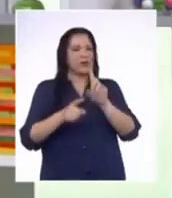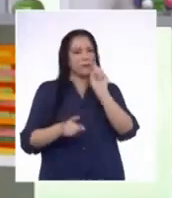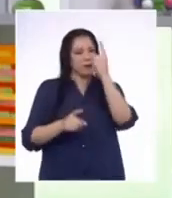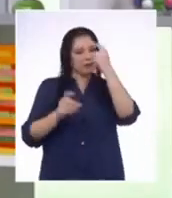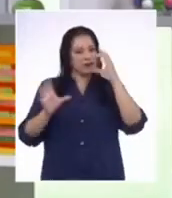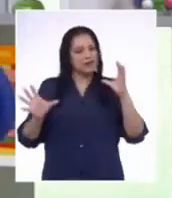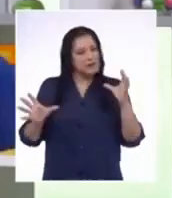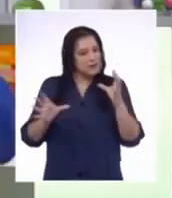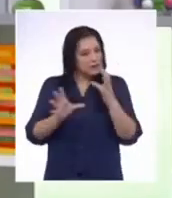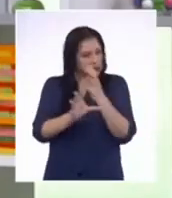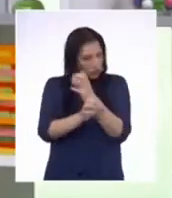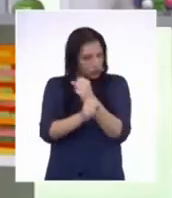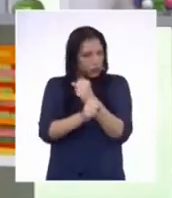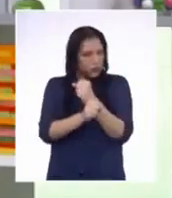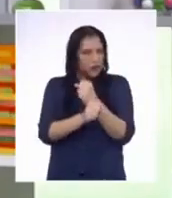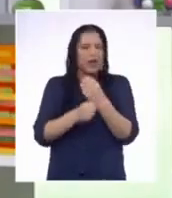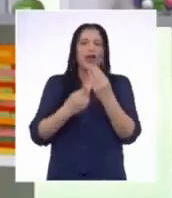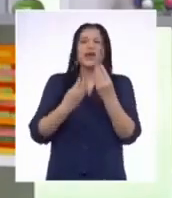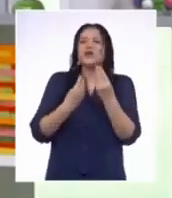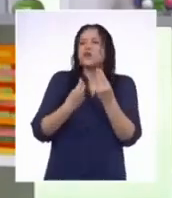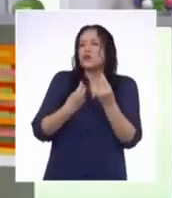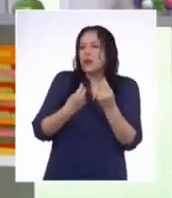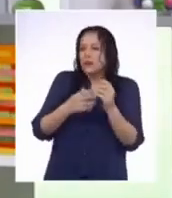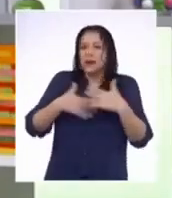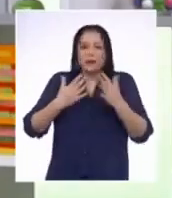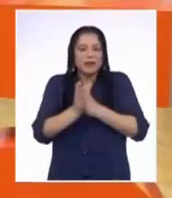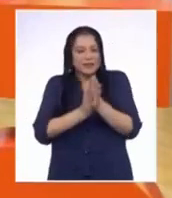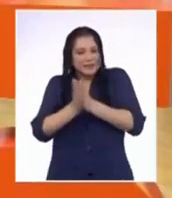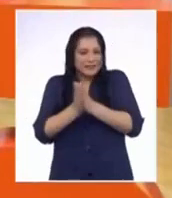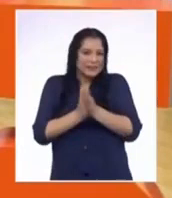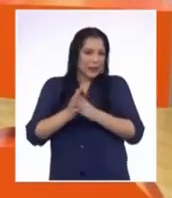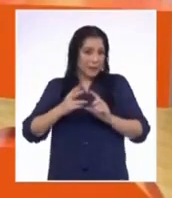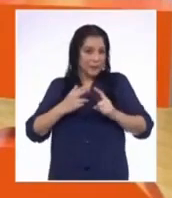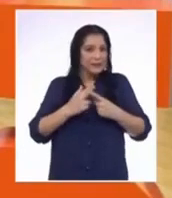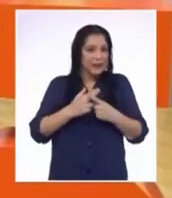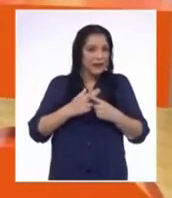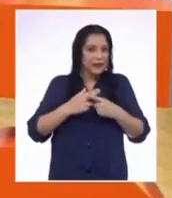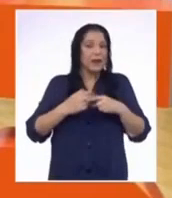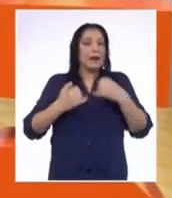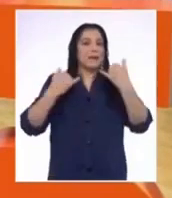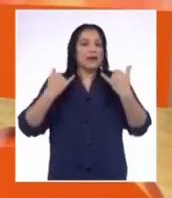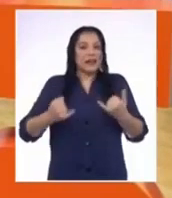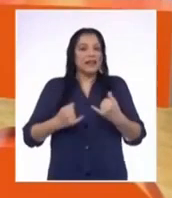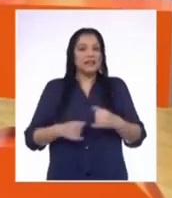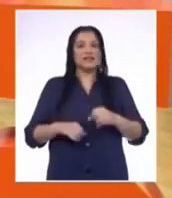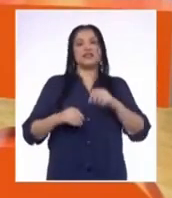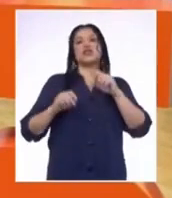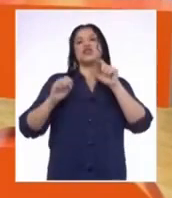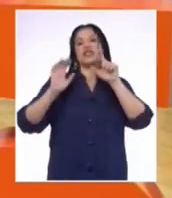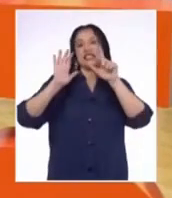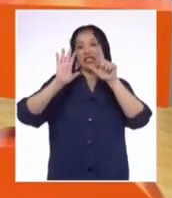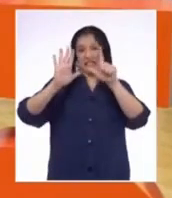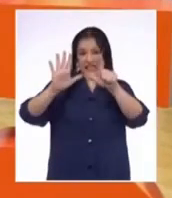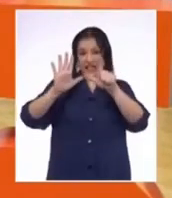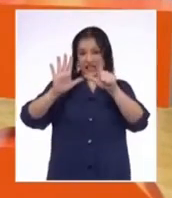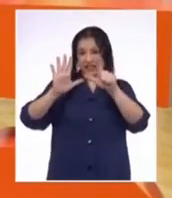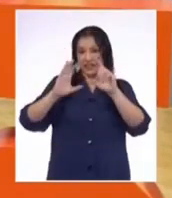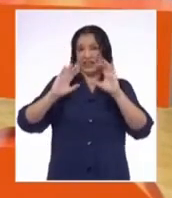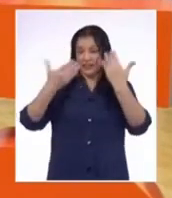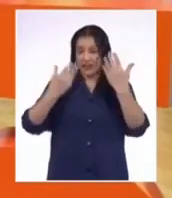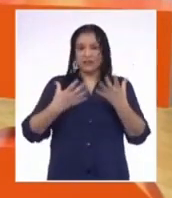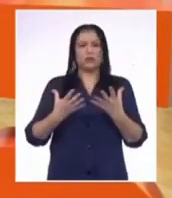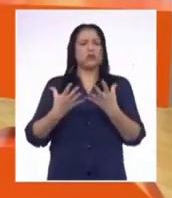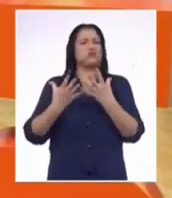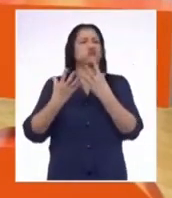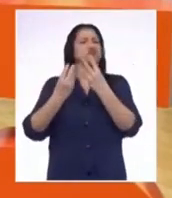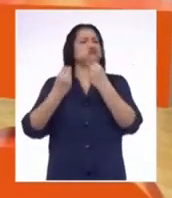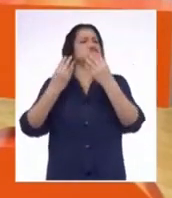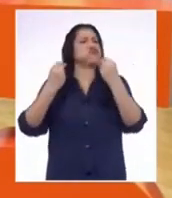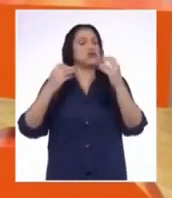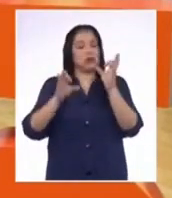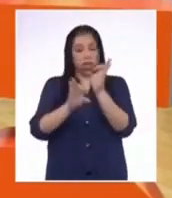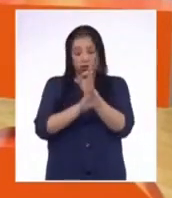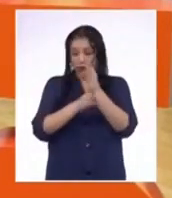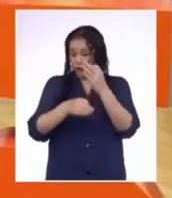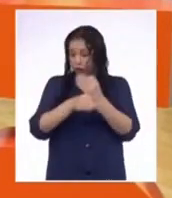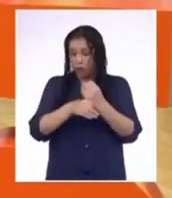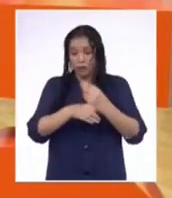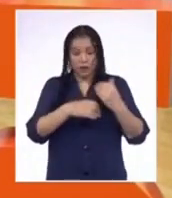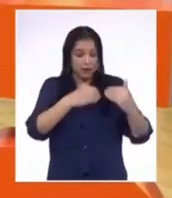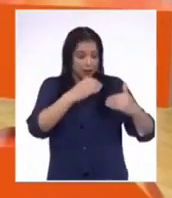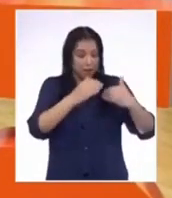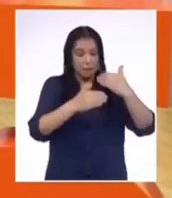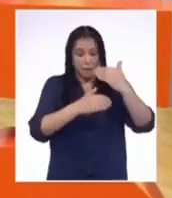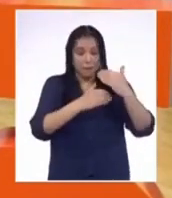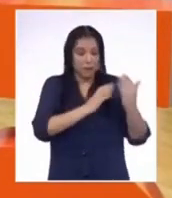resumen. Uno suavecito para ir calentando, porque en estos 7 programas hubo mucho de fórmulas y de